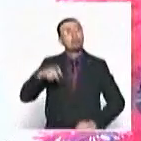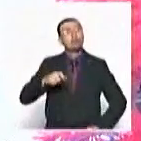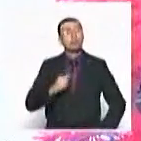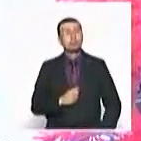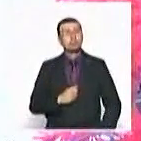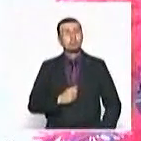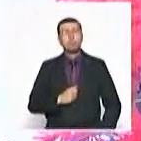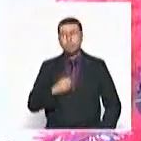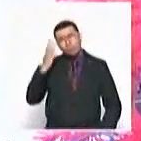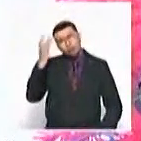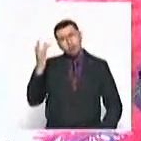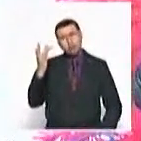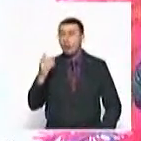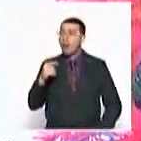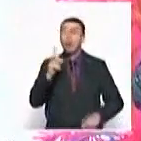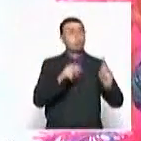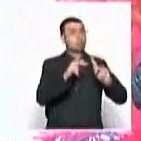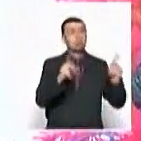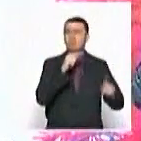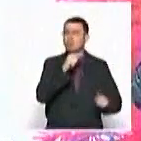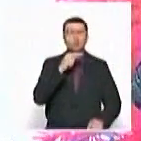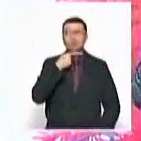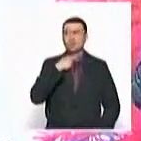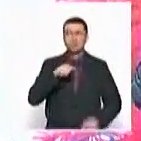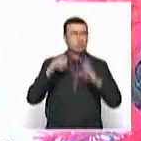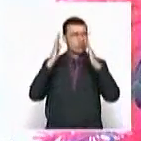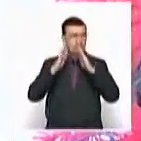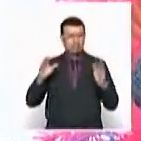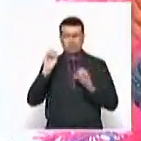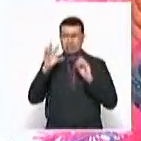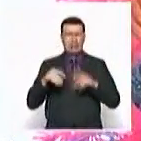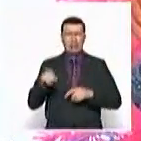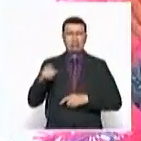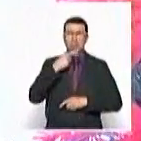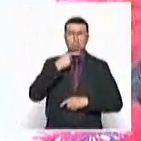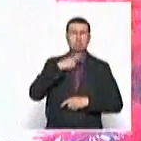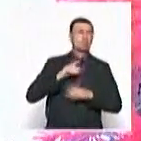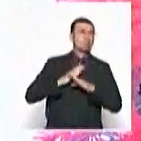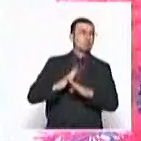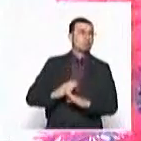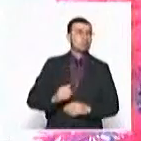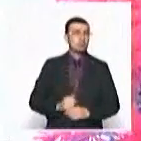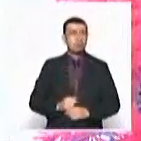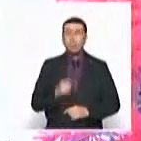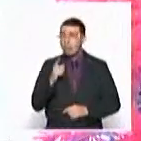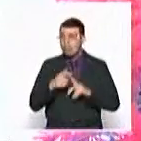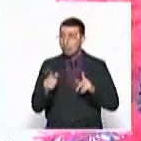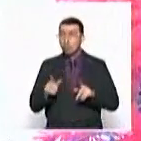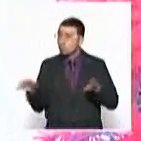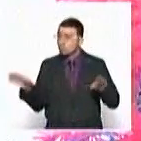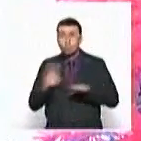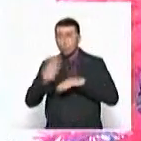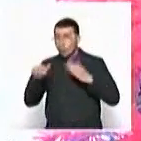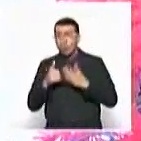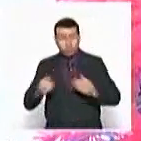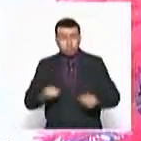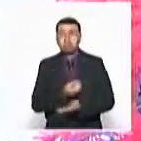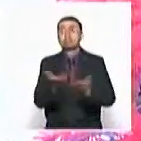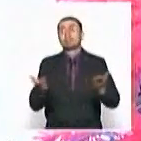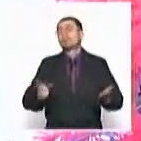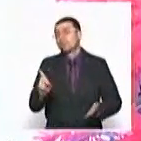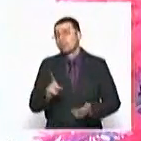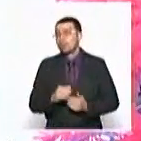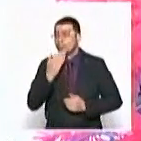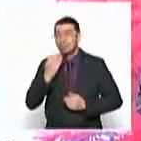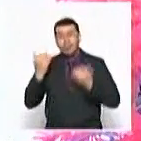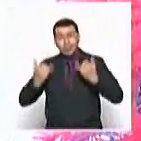decía ahora, hay personas que no les gusta la Navidad y todo no es para todos. Pero quienes vibramos y disfrutamos de esta época del año